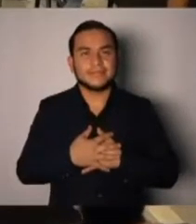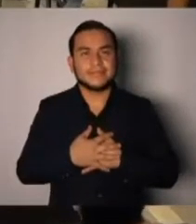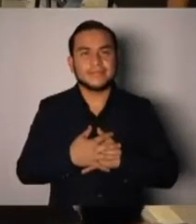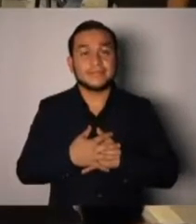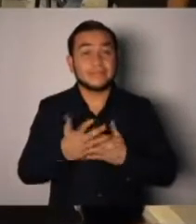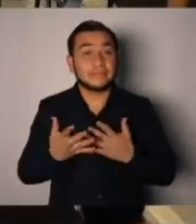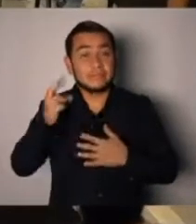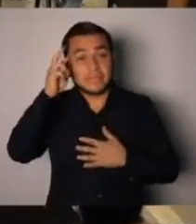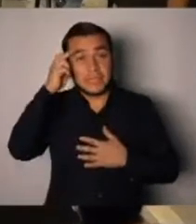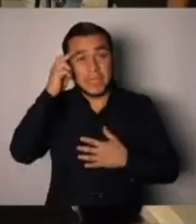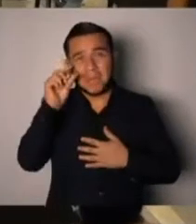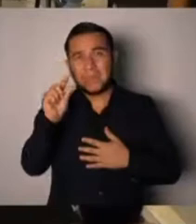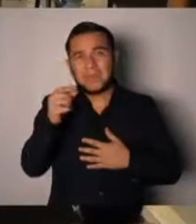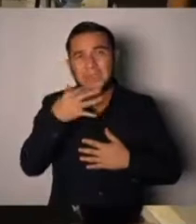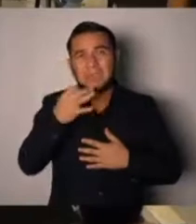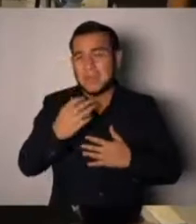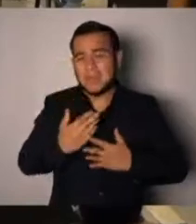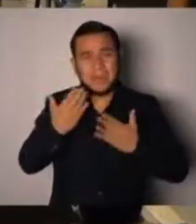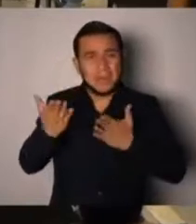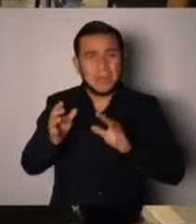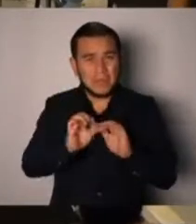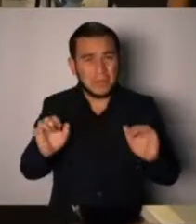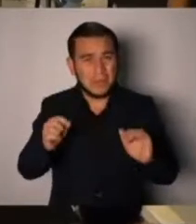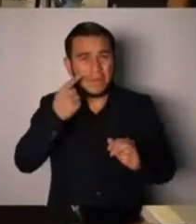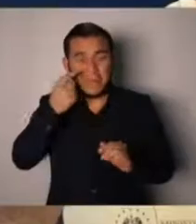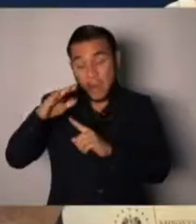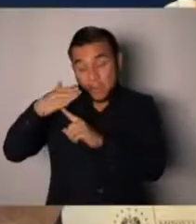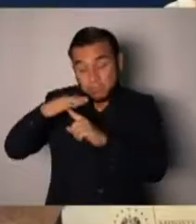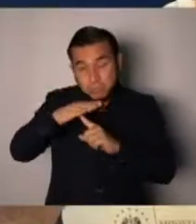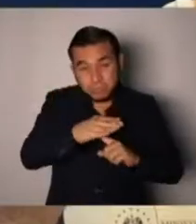blanco pequeño eso no le ayudó a ninguno de los niños que yo